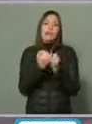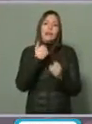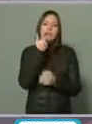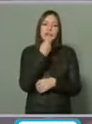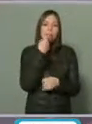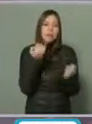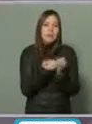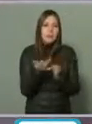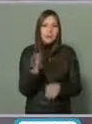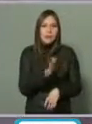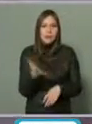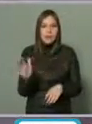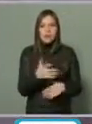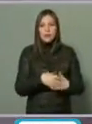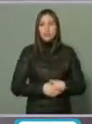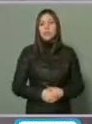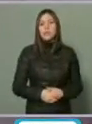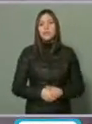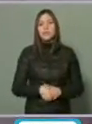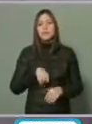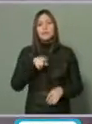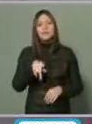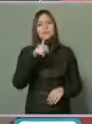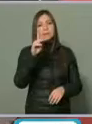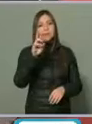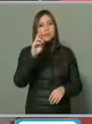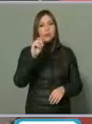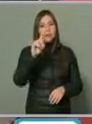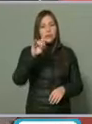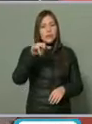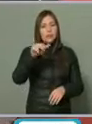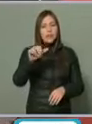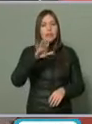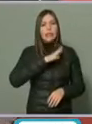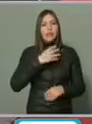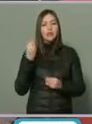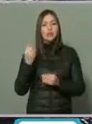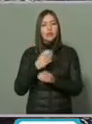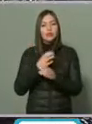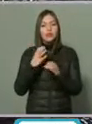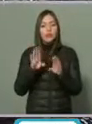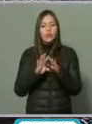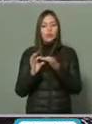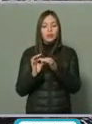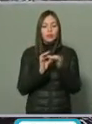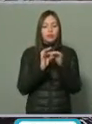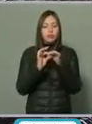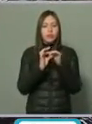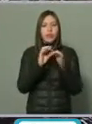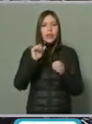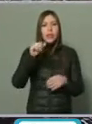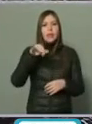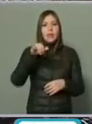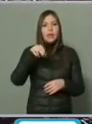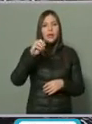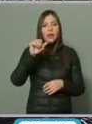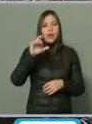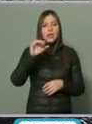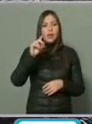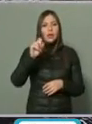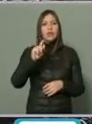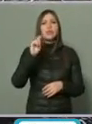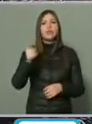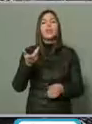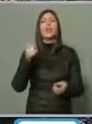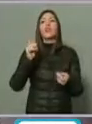la proteína es un conjunto de aminoácidos y dependiendo de su fuente es la calidad de la